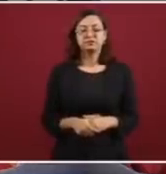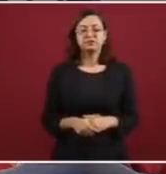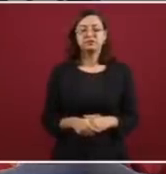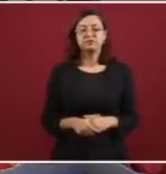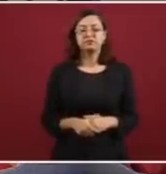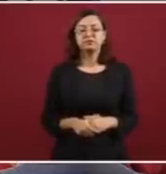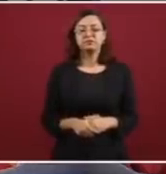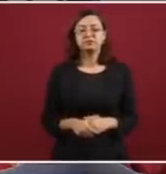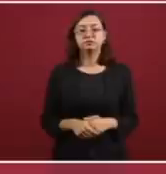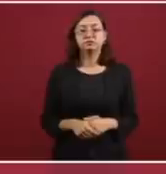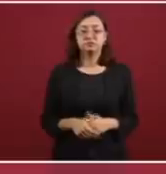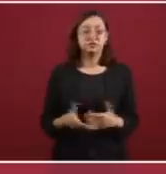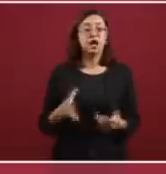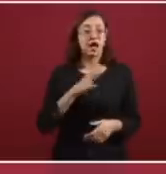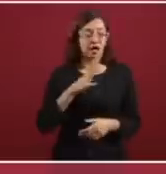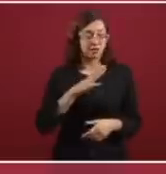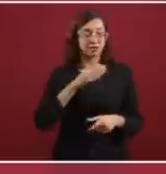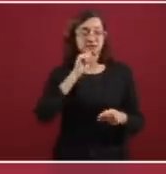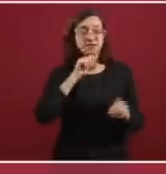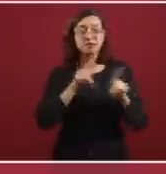nos dejaron camionetas